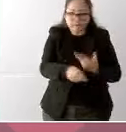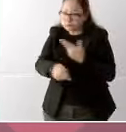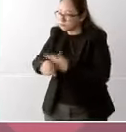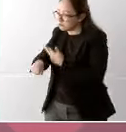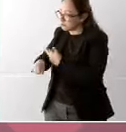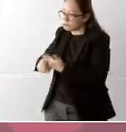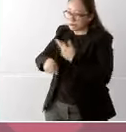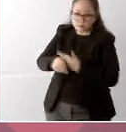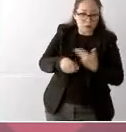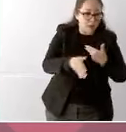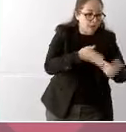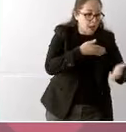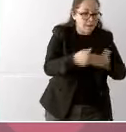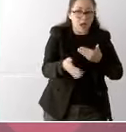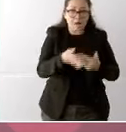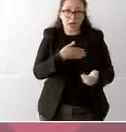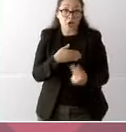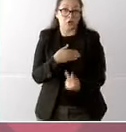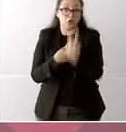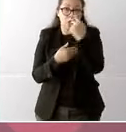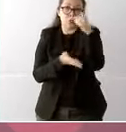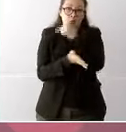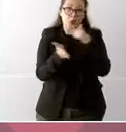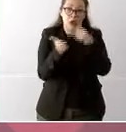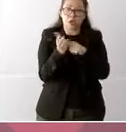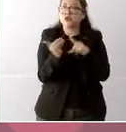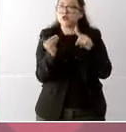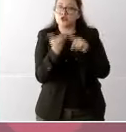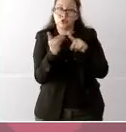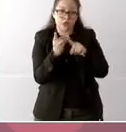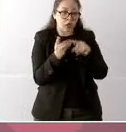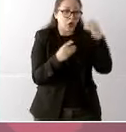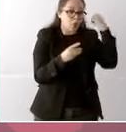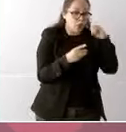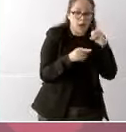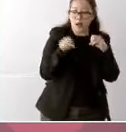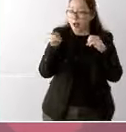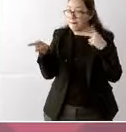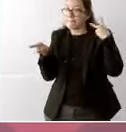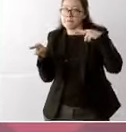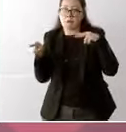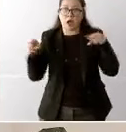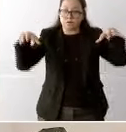modernizando los dos puertos, como se está haciendo,